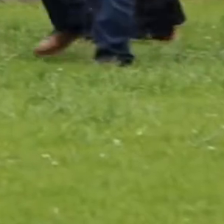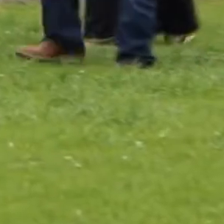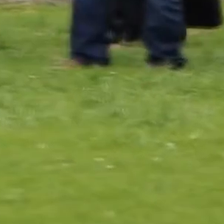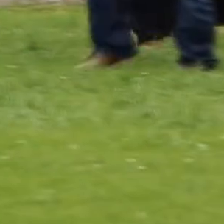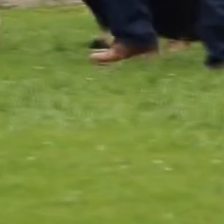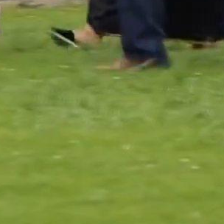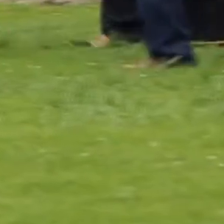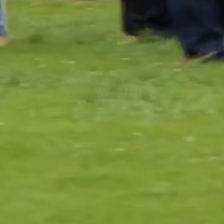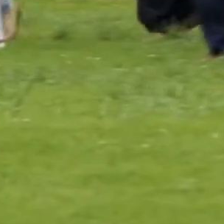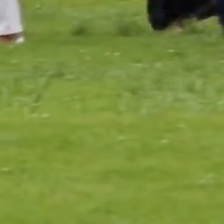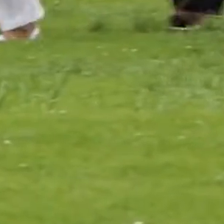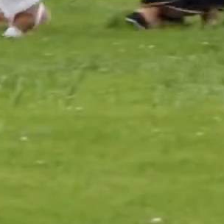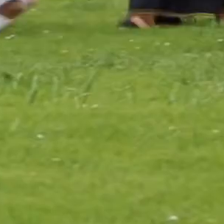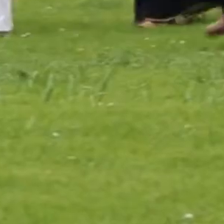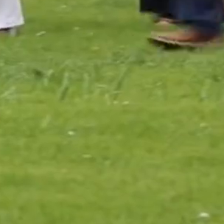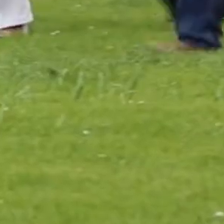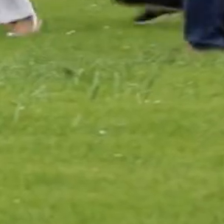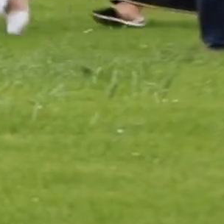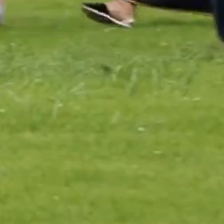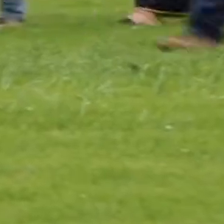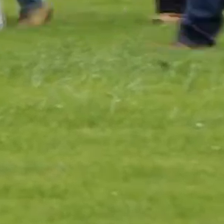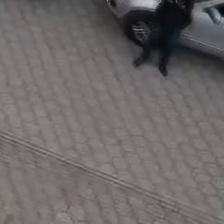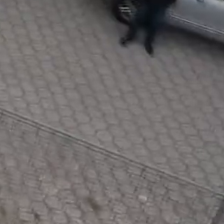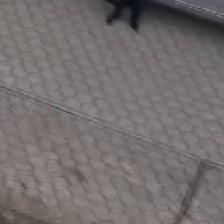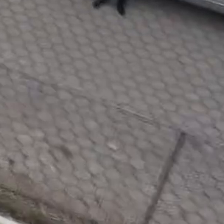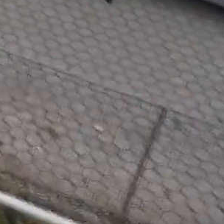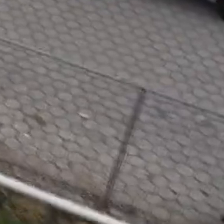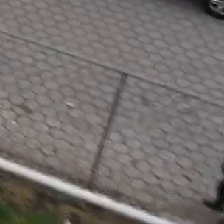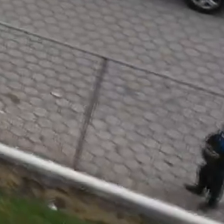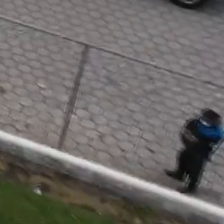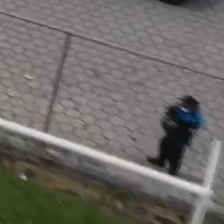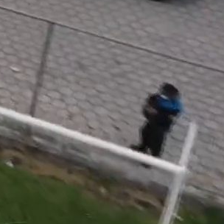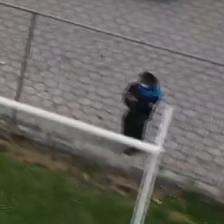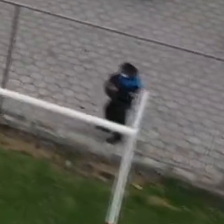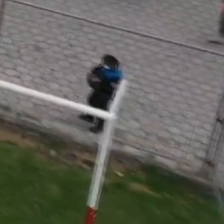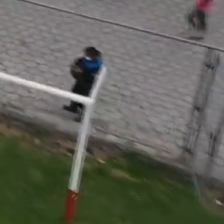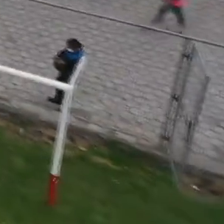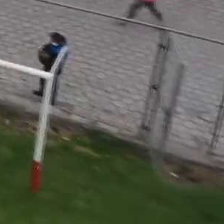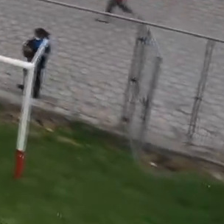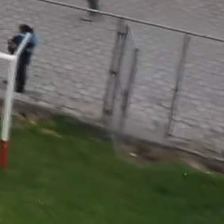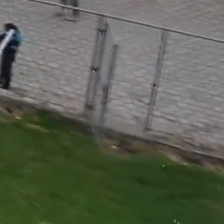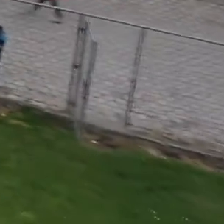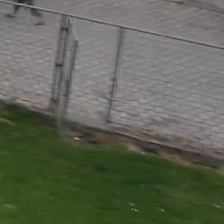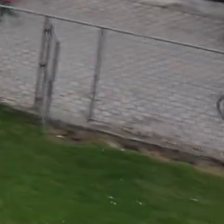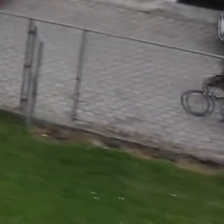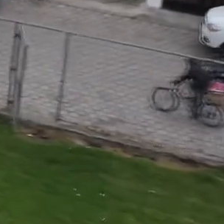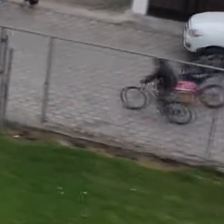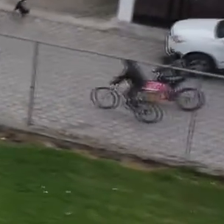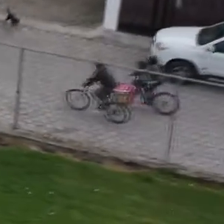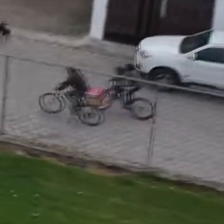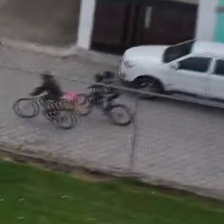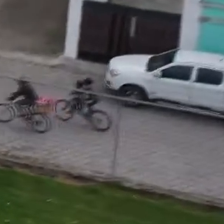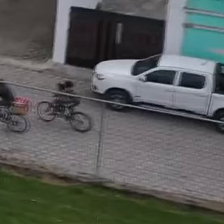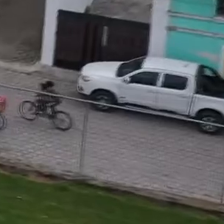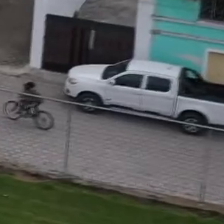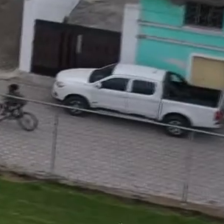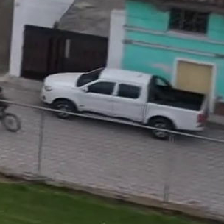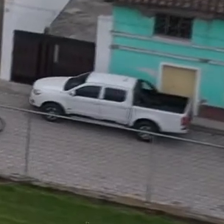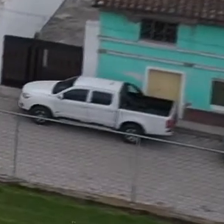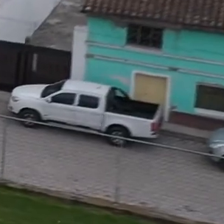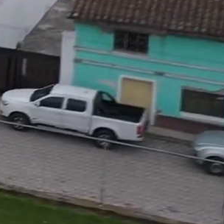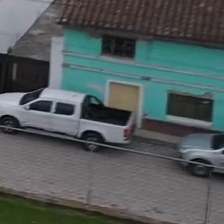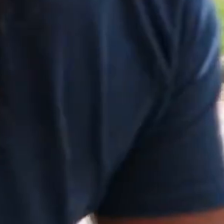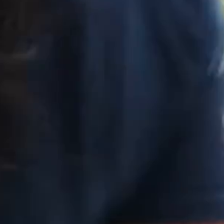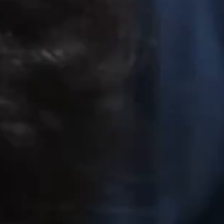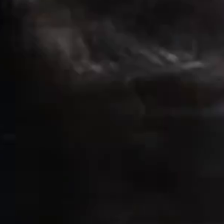Agato, Mutsurishkata, Rurangapaka, Ayuyaktamanda, Mañaikuna, Yuxish, Pashinayata, Municipio, Yanapaiwan, Pactachishon, Nirka,